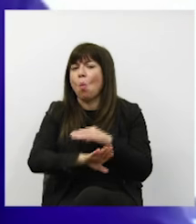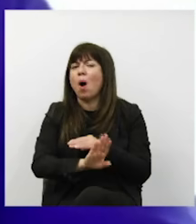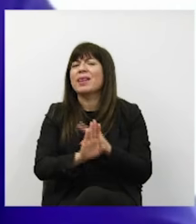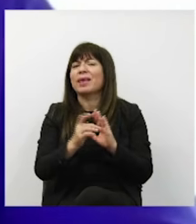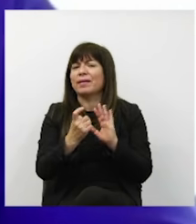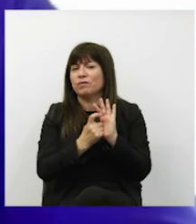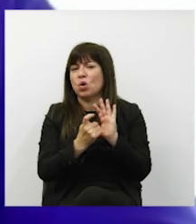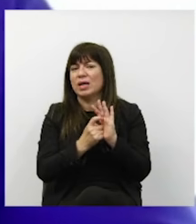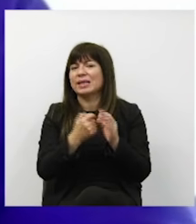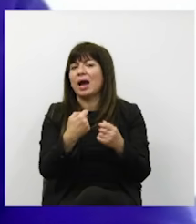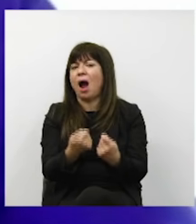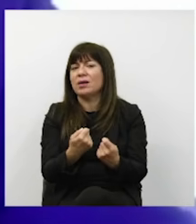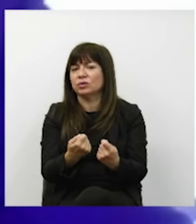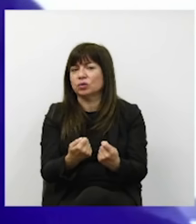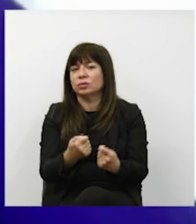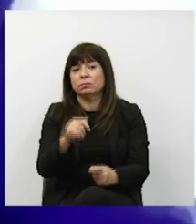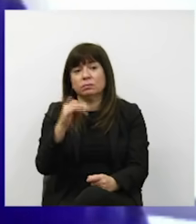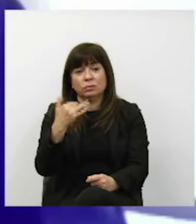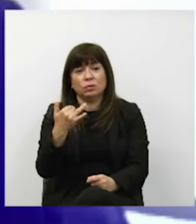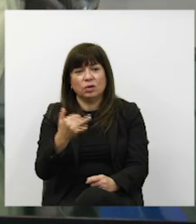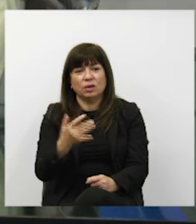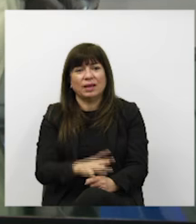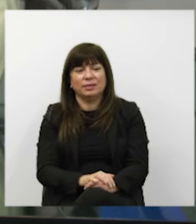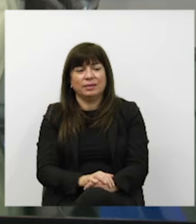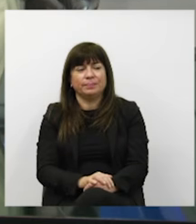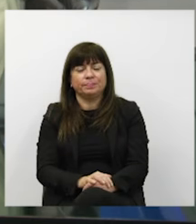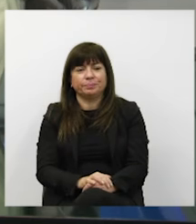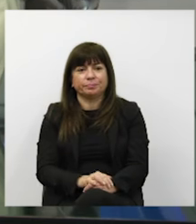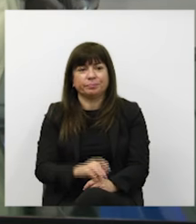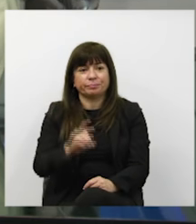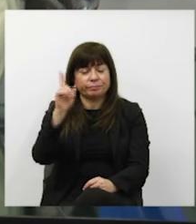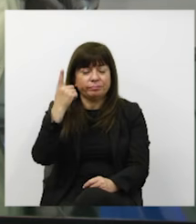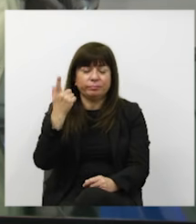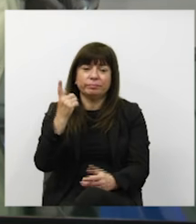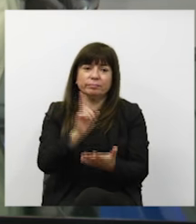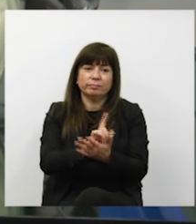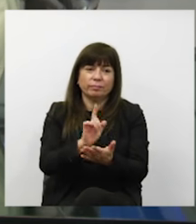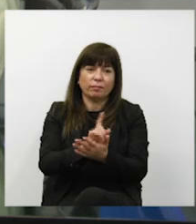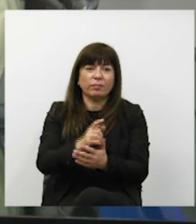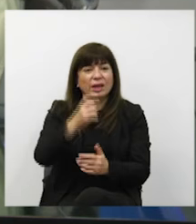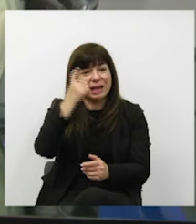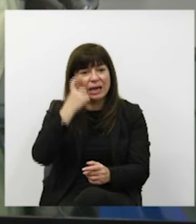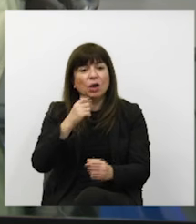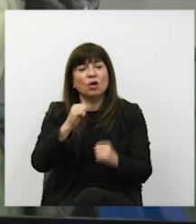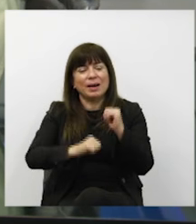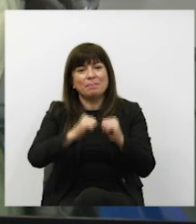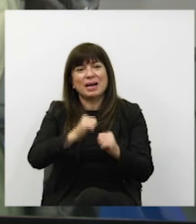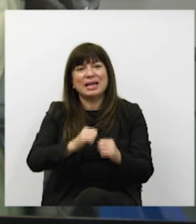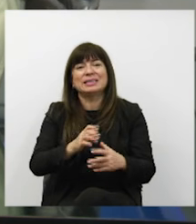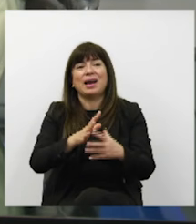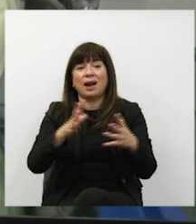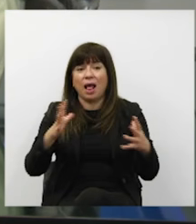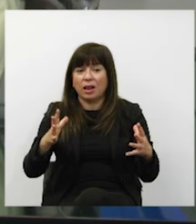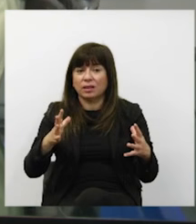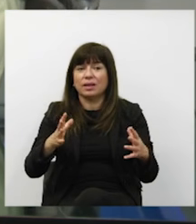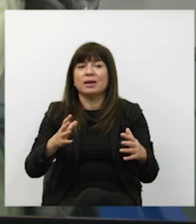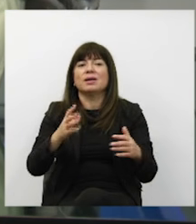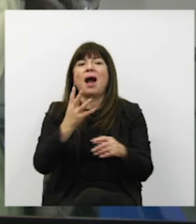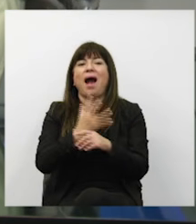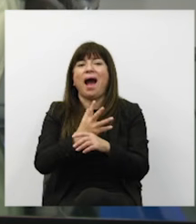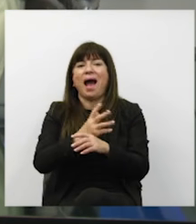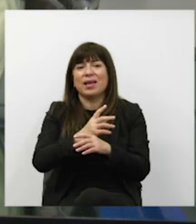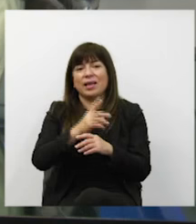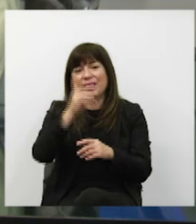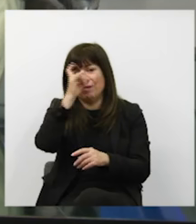grandes, yo coincido. En primer lugar, pueden haber empresas grandes que, siendo grandes, tengan dificultades de liquidez, por tanto